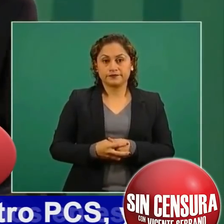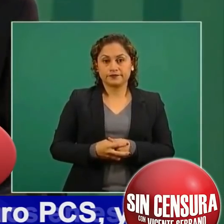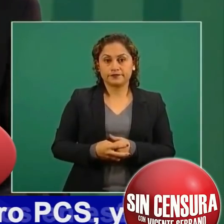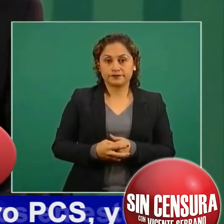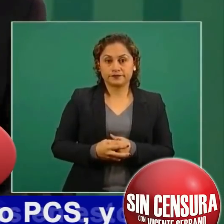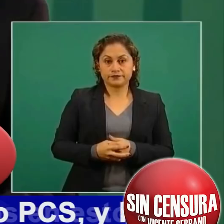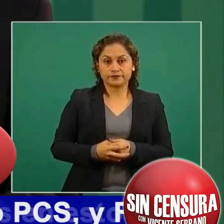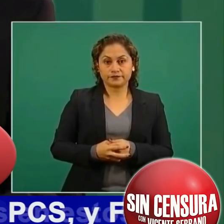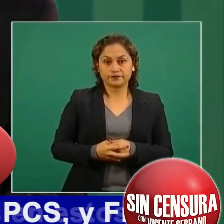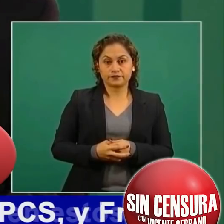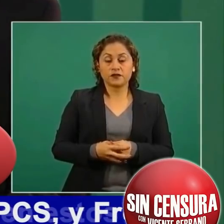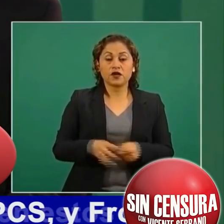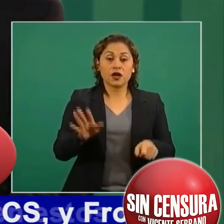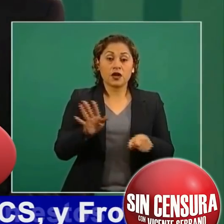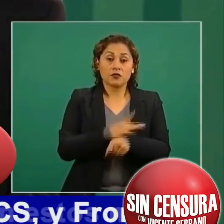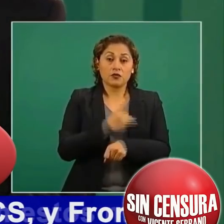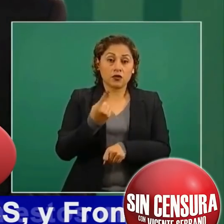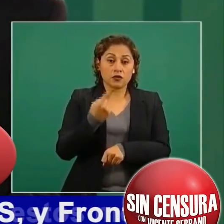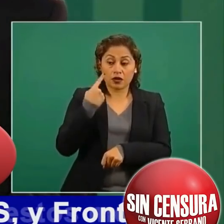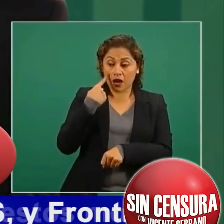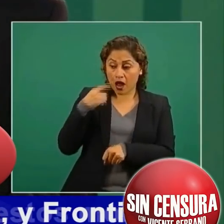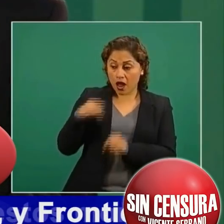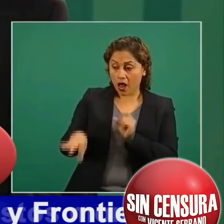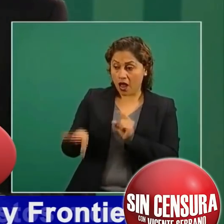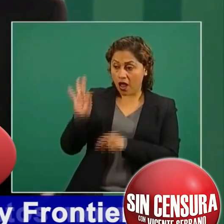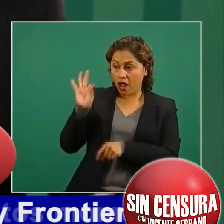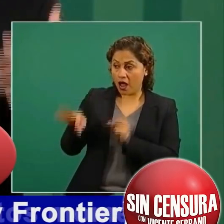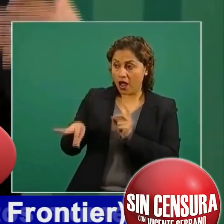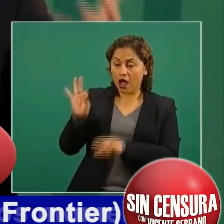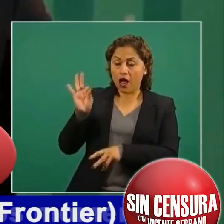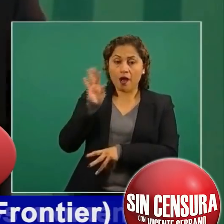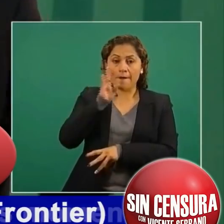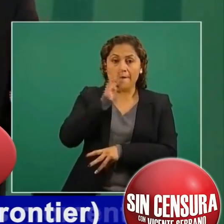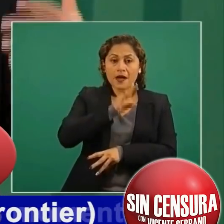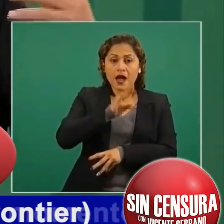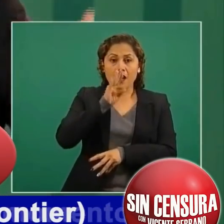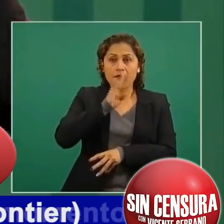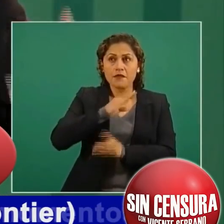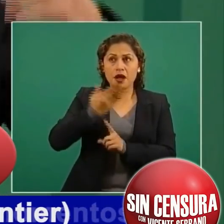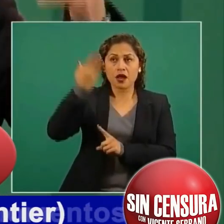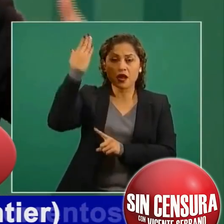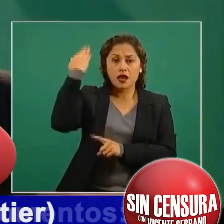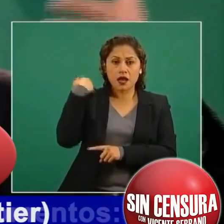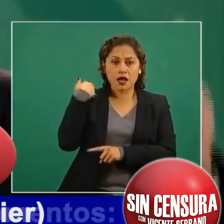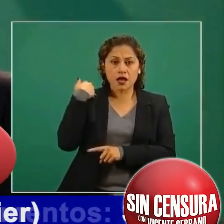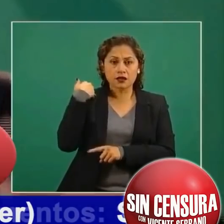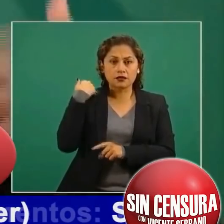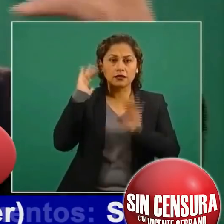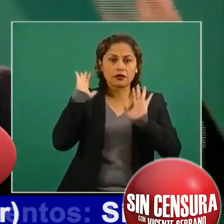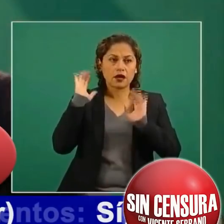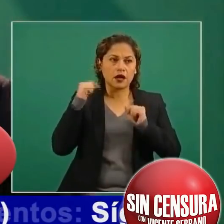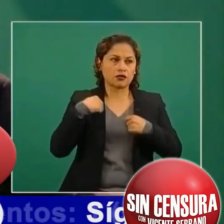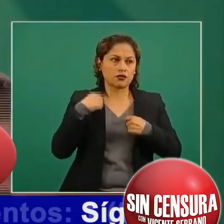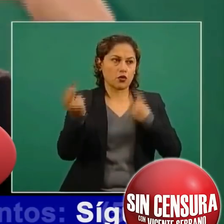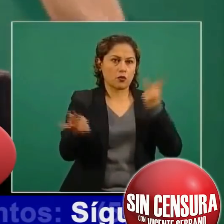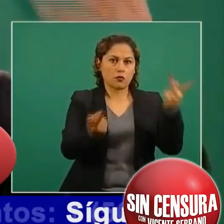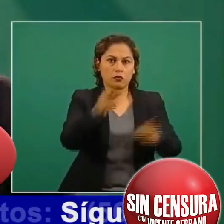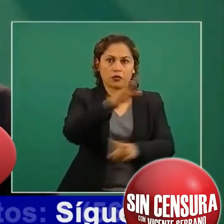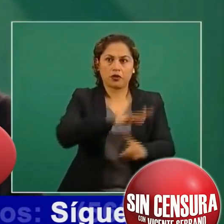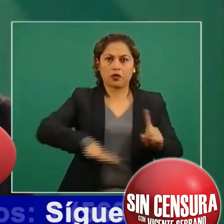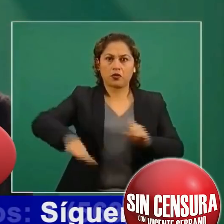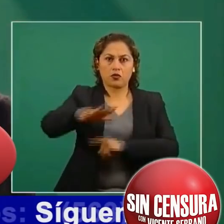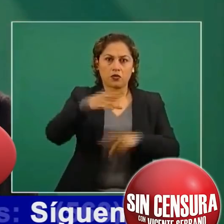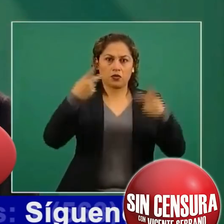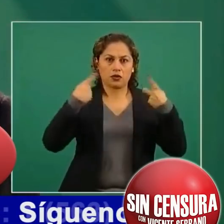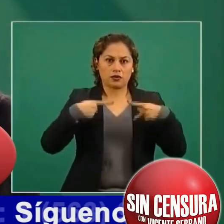actuando como encubridor. Ahora, si me preguntan cuál va a ser mi actitud en la consulta, voy a votar